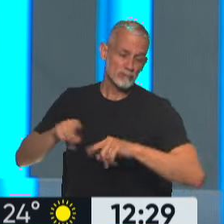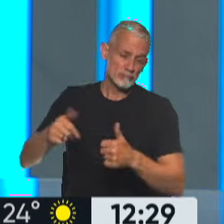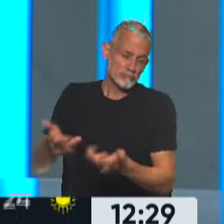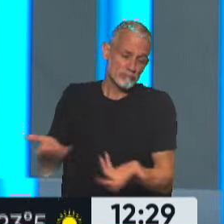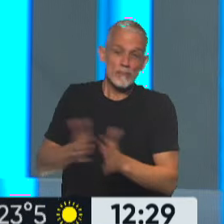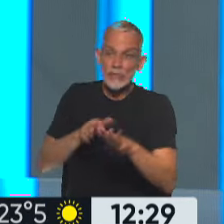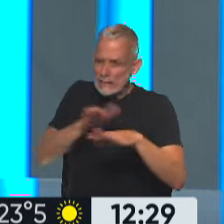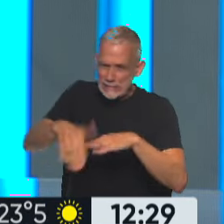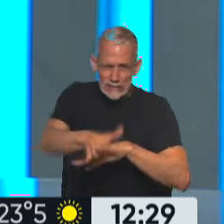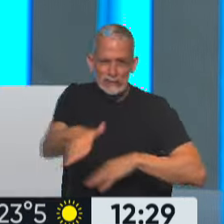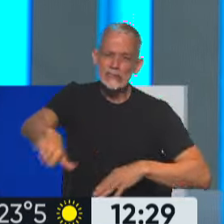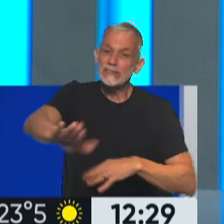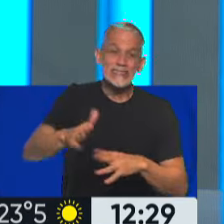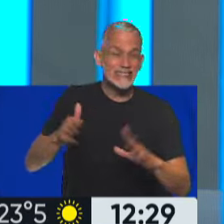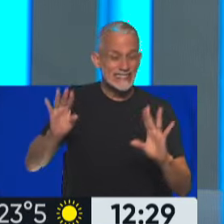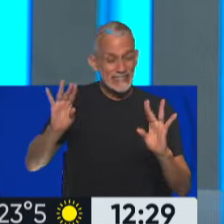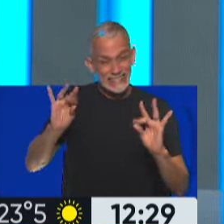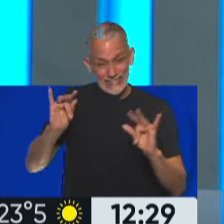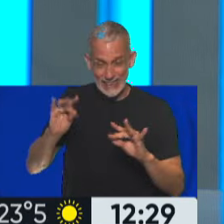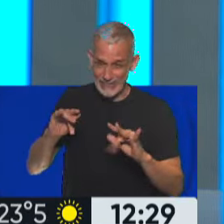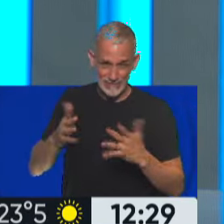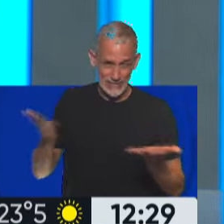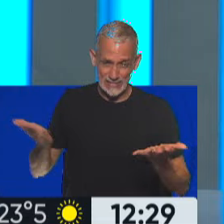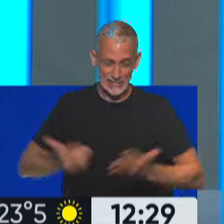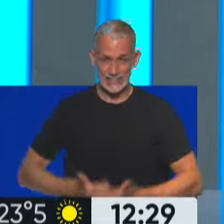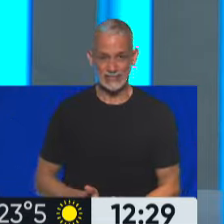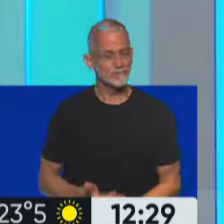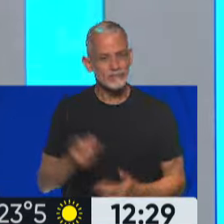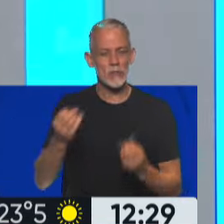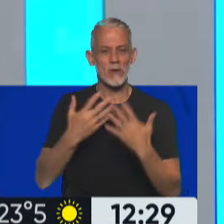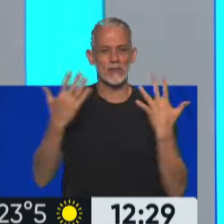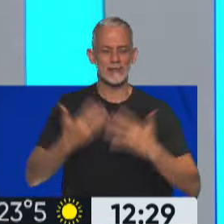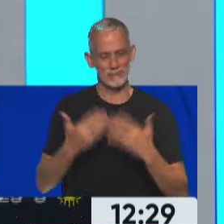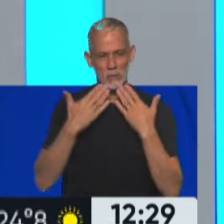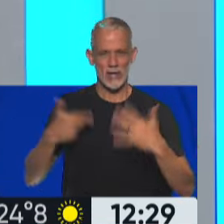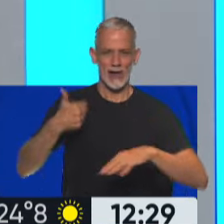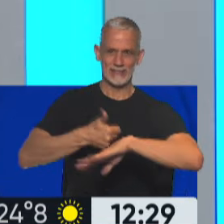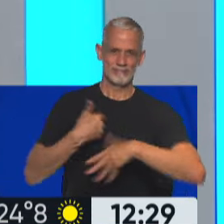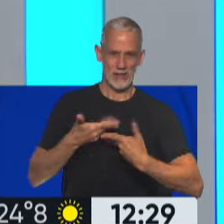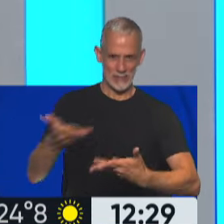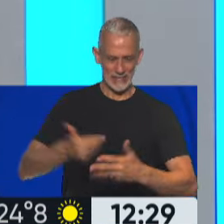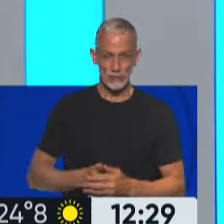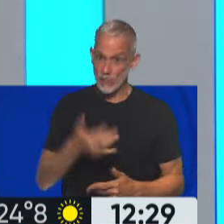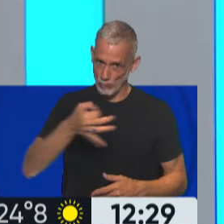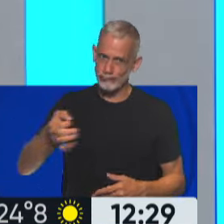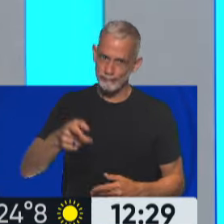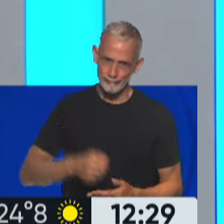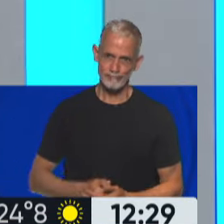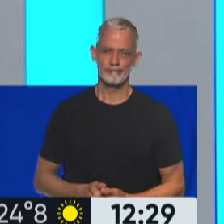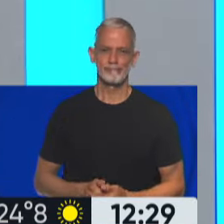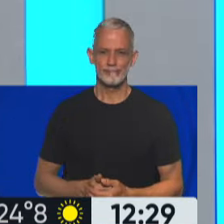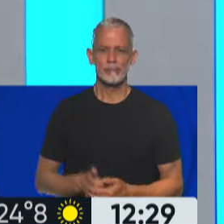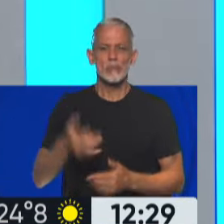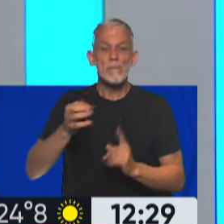En un circuito recontra complicado eso hay que decir qué tal Buen día Muchísimas gracias por la invitación exactamente Maxi y